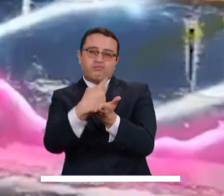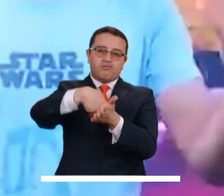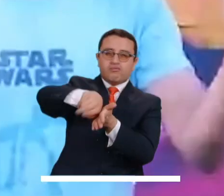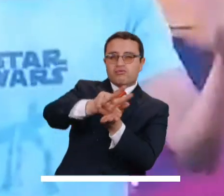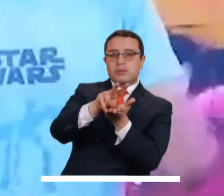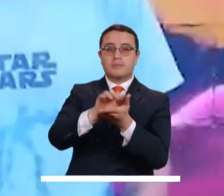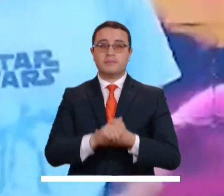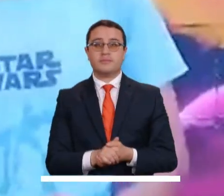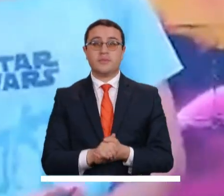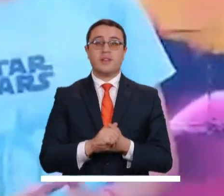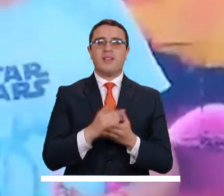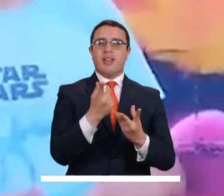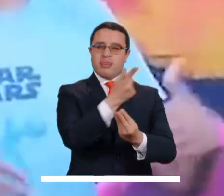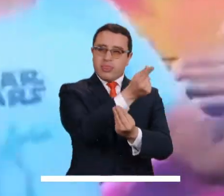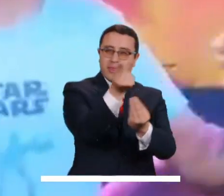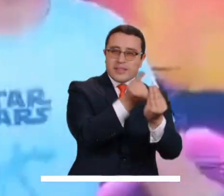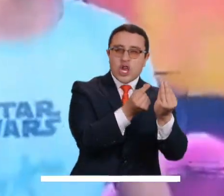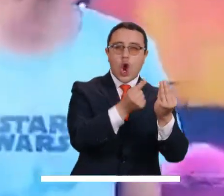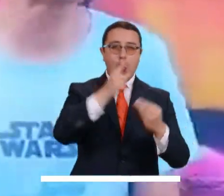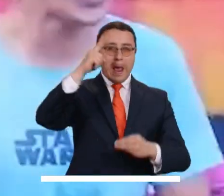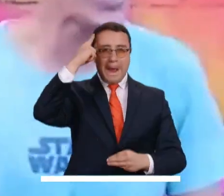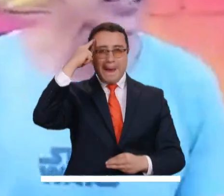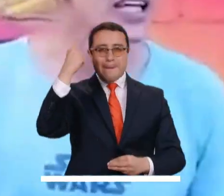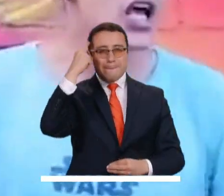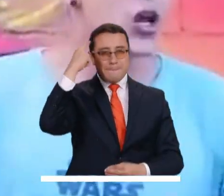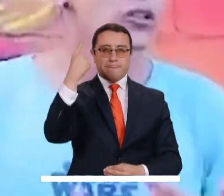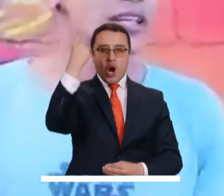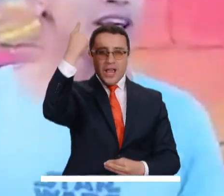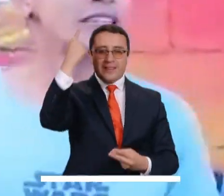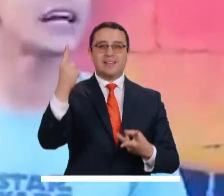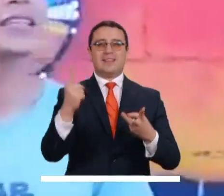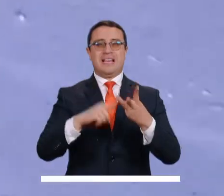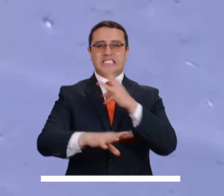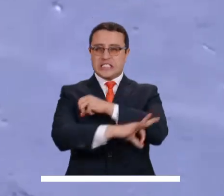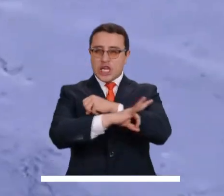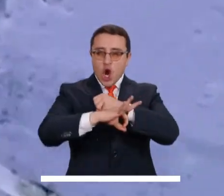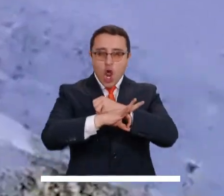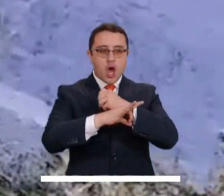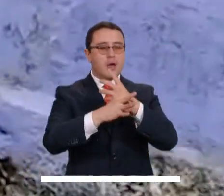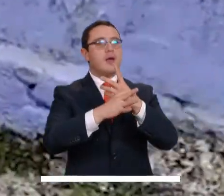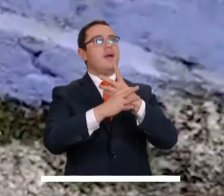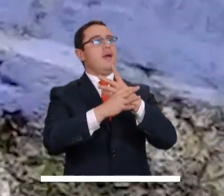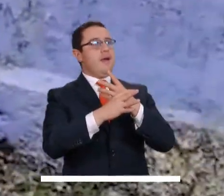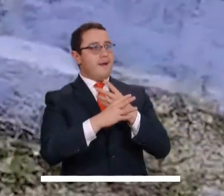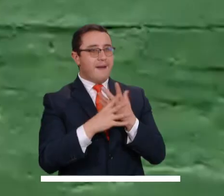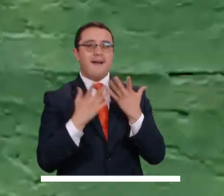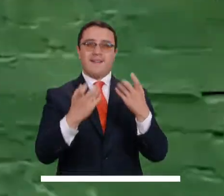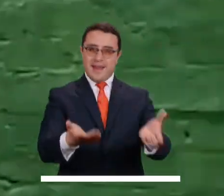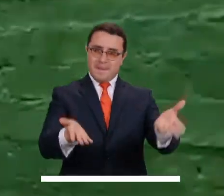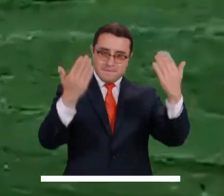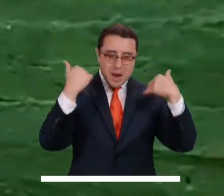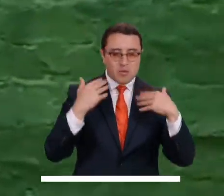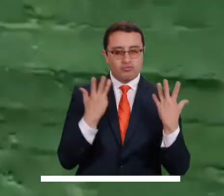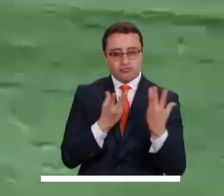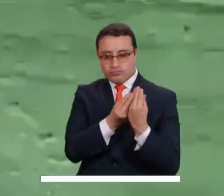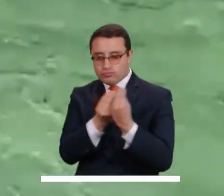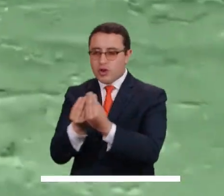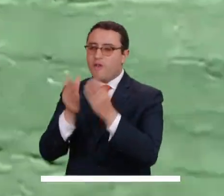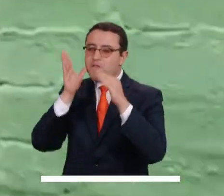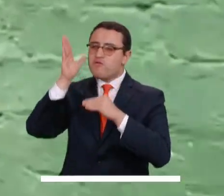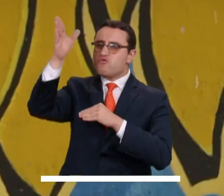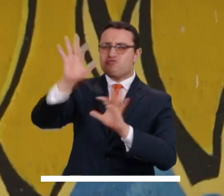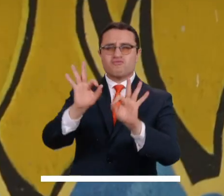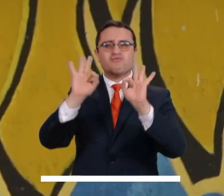Diseñadores, politólogos y psicólogos dieron el primer paso para crear en el joven tolimense el interés de salir adelante y buscar un mejor